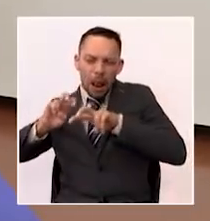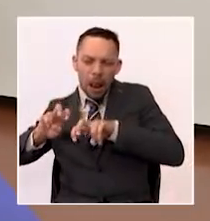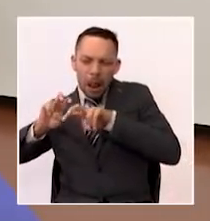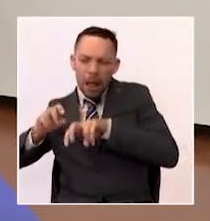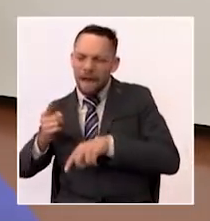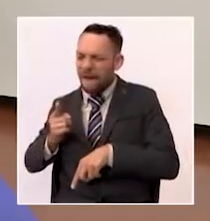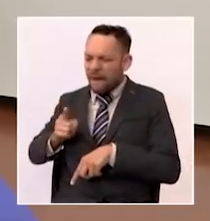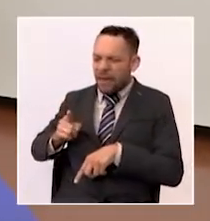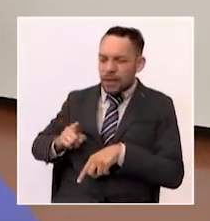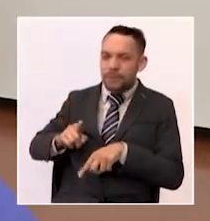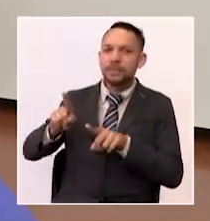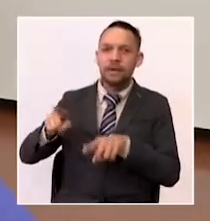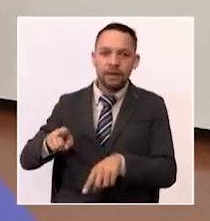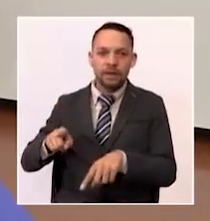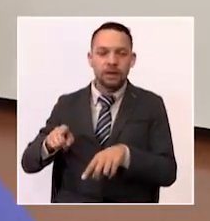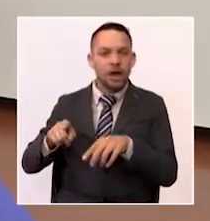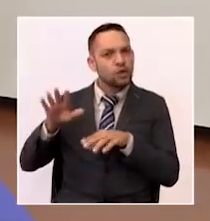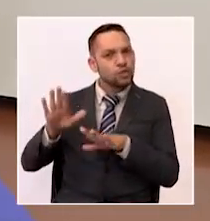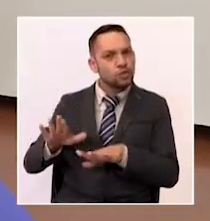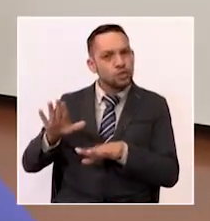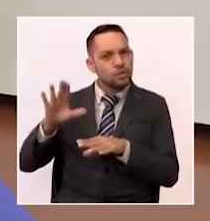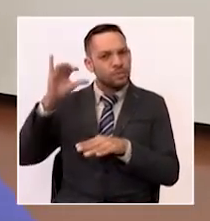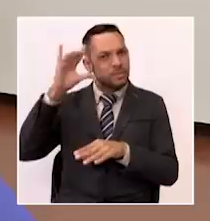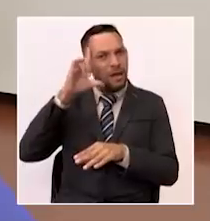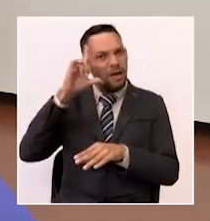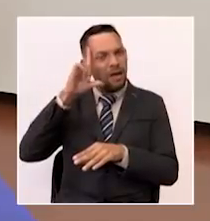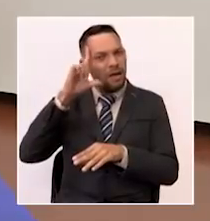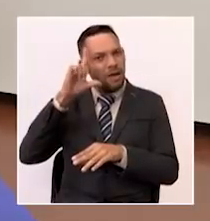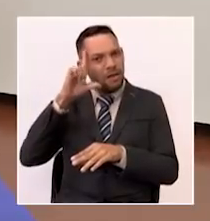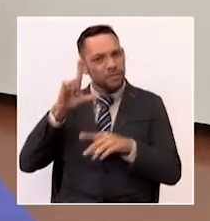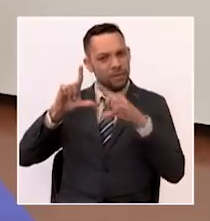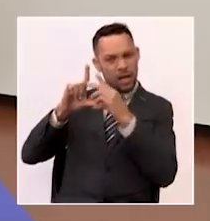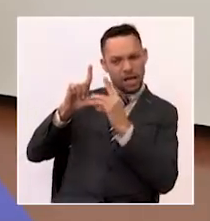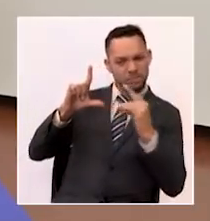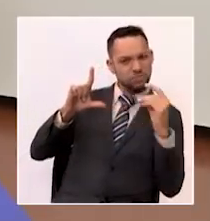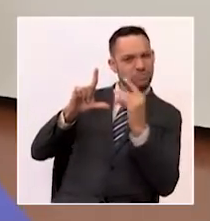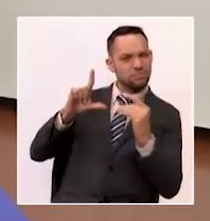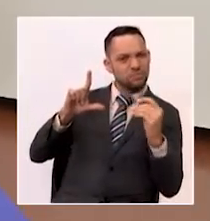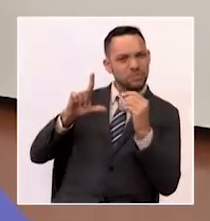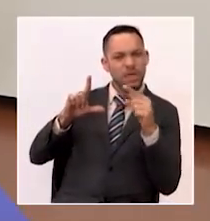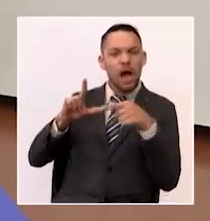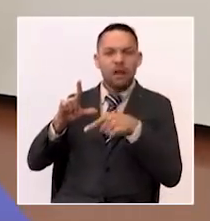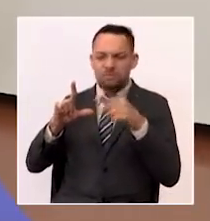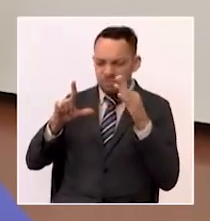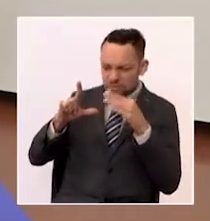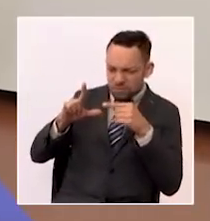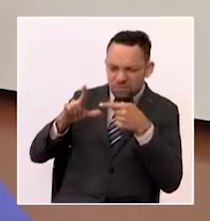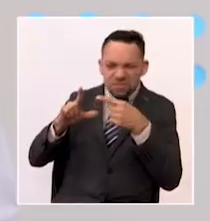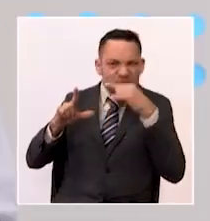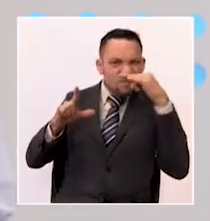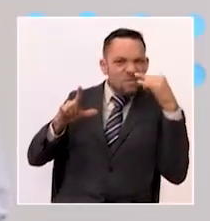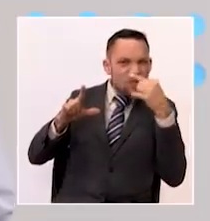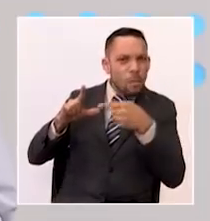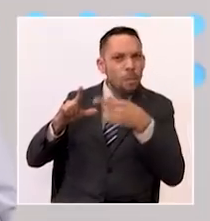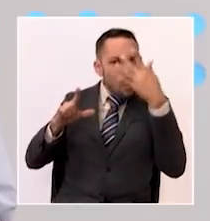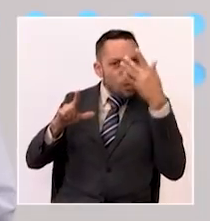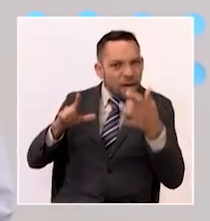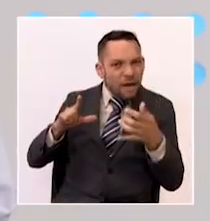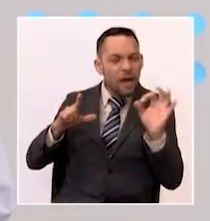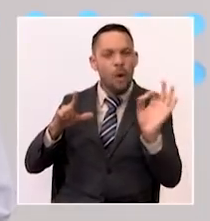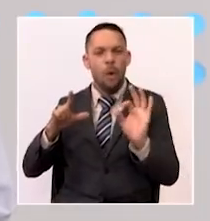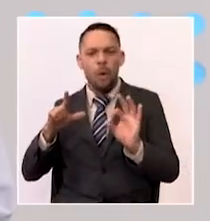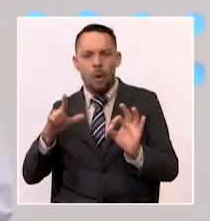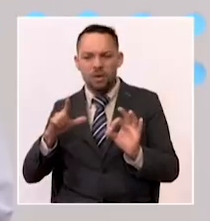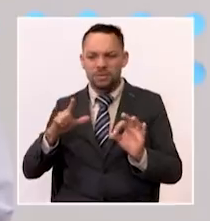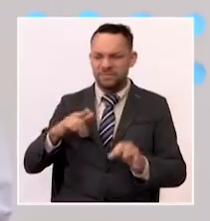esos flujos que tantas mujeres se preguntan, ¿será que esto es normal, anormal? ¿Por qué huele así? ¿Por qué huele de esta manera? Y se quejan, de